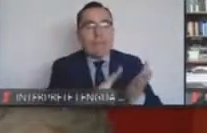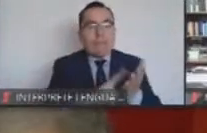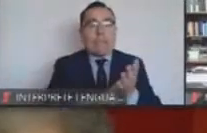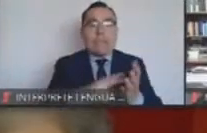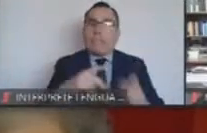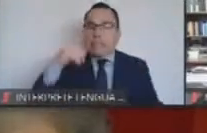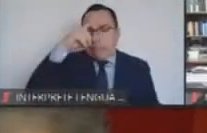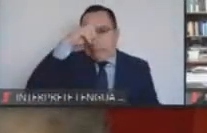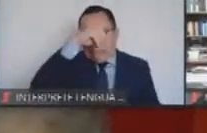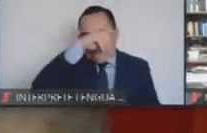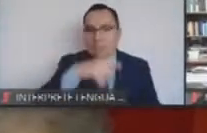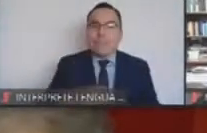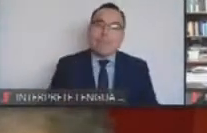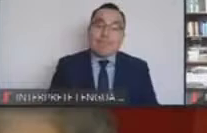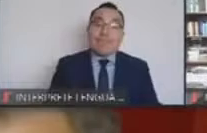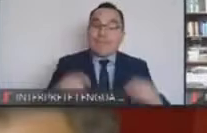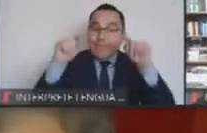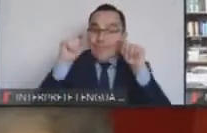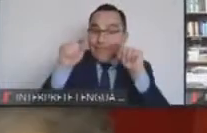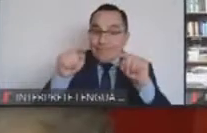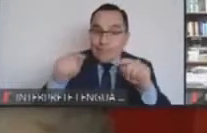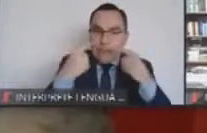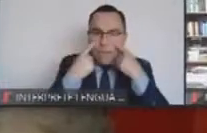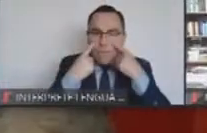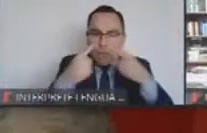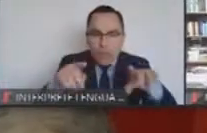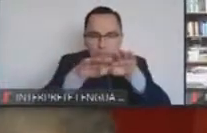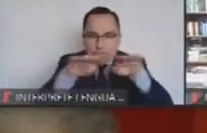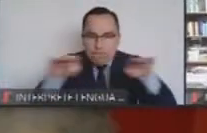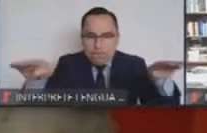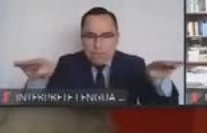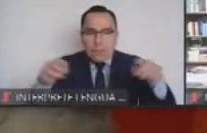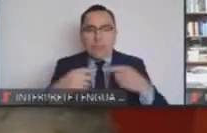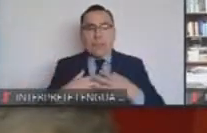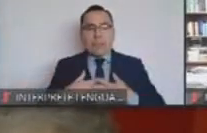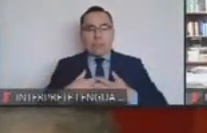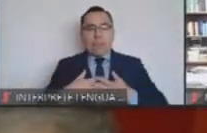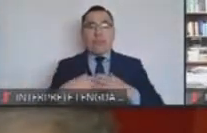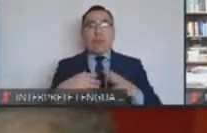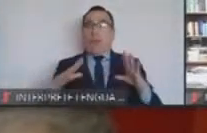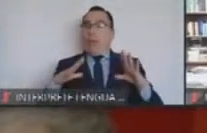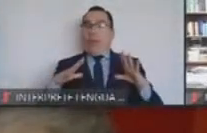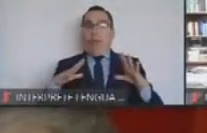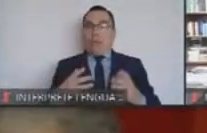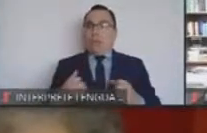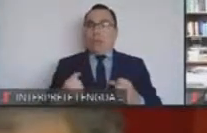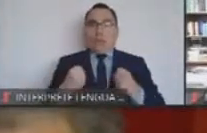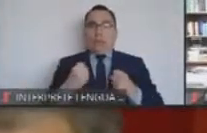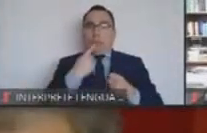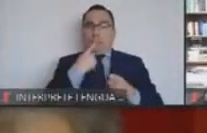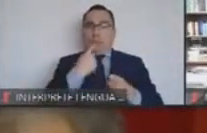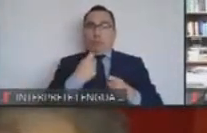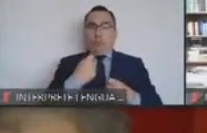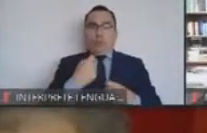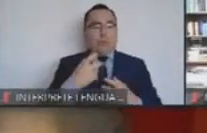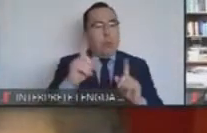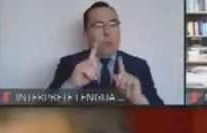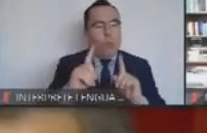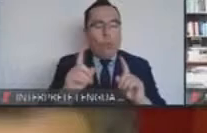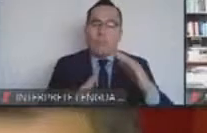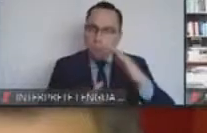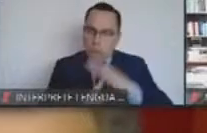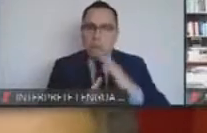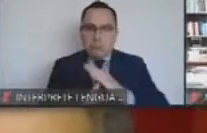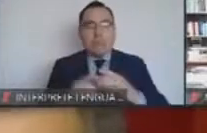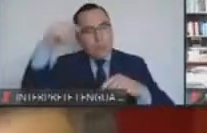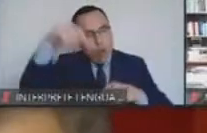complejiza. Ante este escenario, nosotros no podemos quedar inmovilizados y sin cambio. Es por eso que